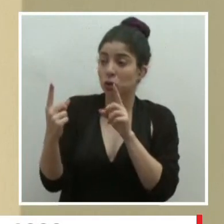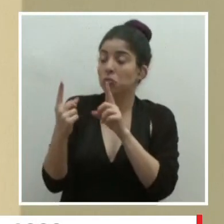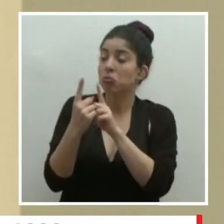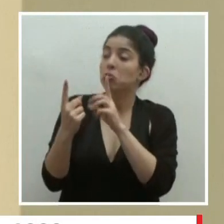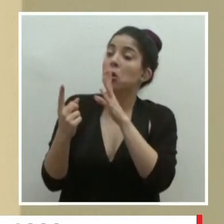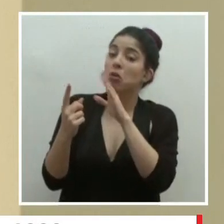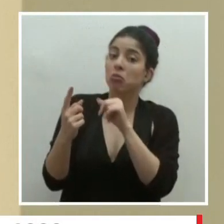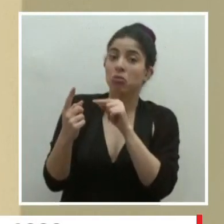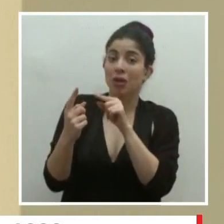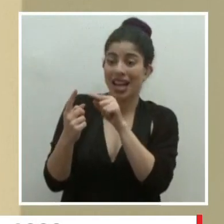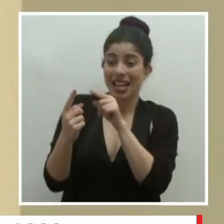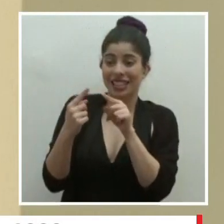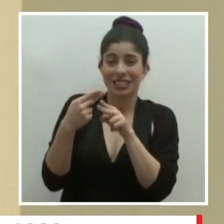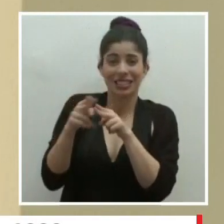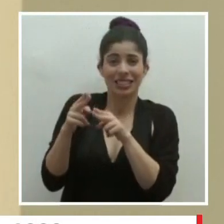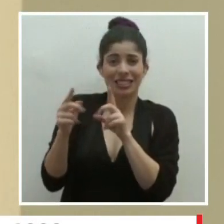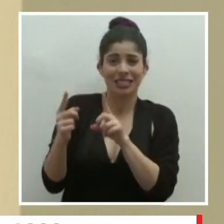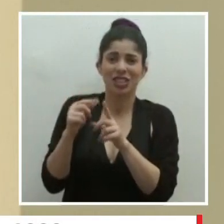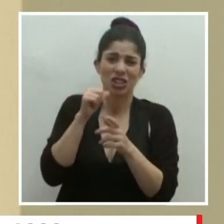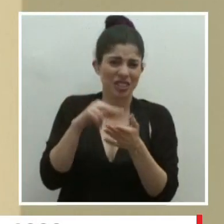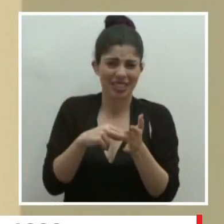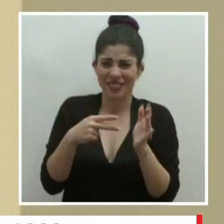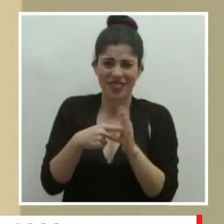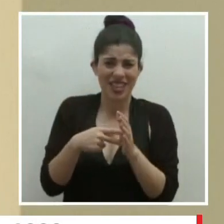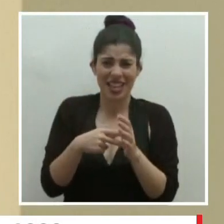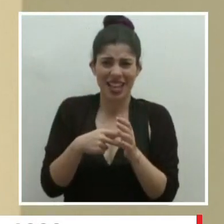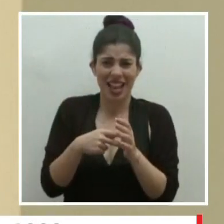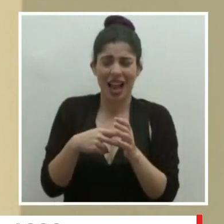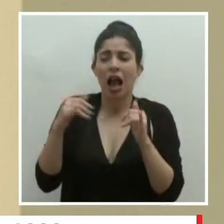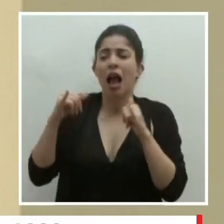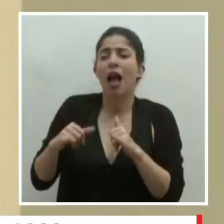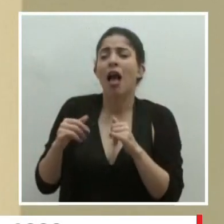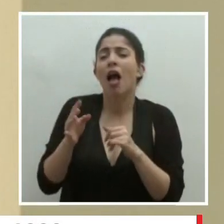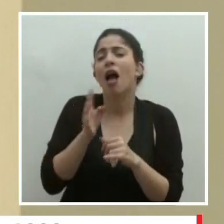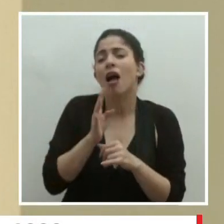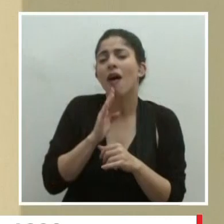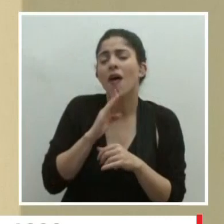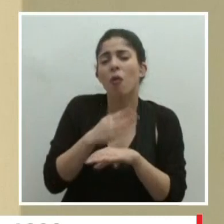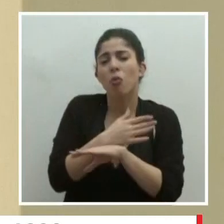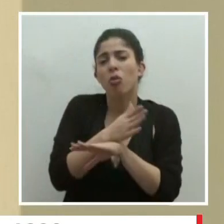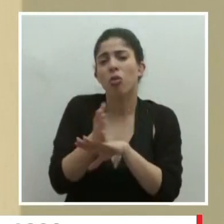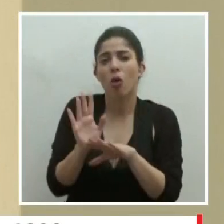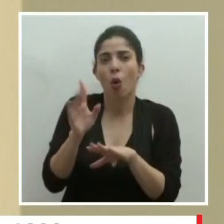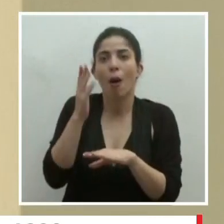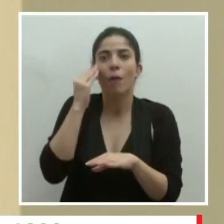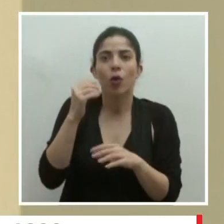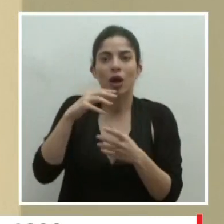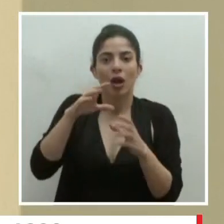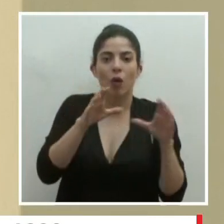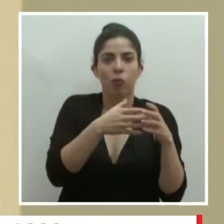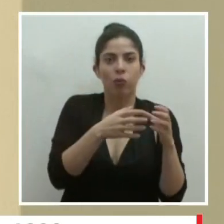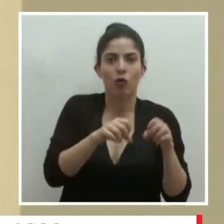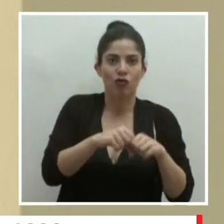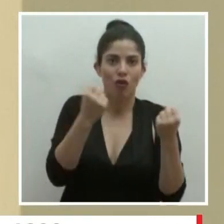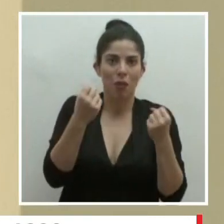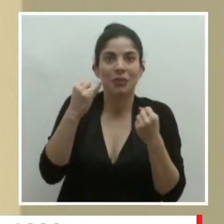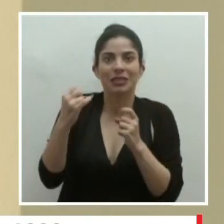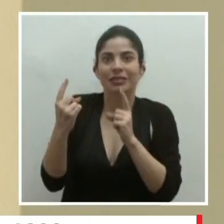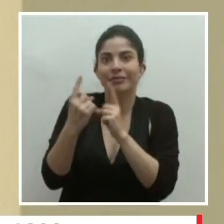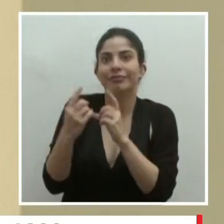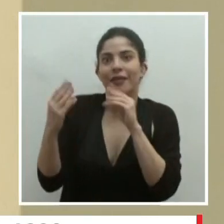y también por eso es que hemos llamado a que no es que usted se ponga ahí a hablar con esa persona, porque entonces además de que está rompiendo la burbuja social, está